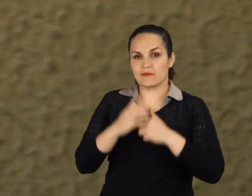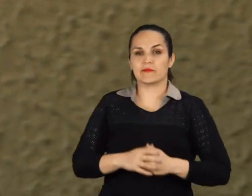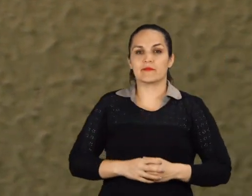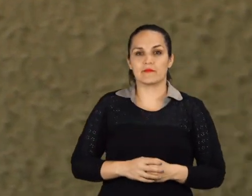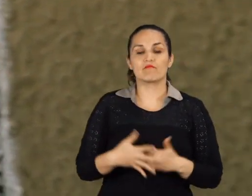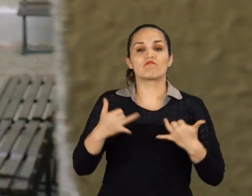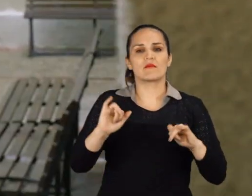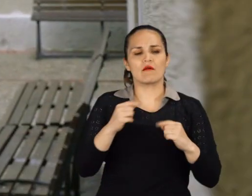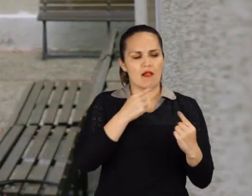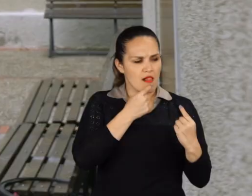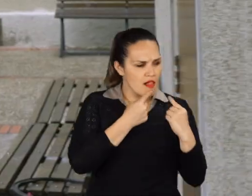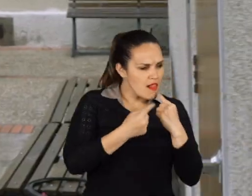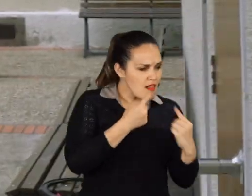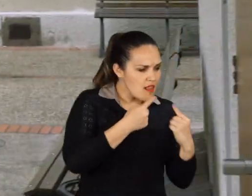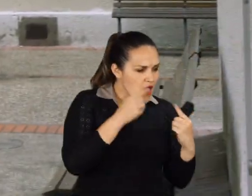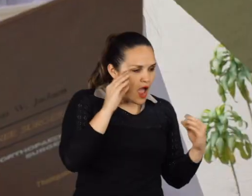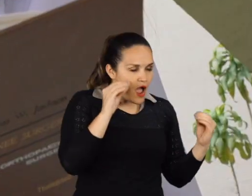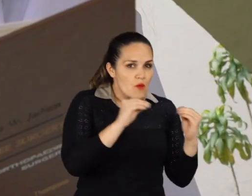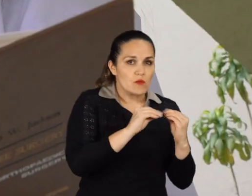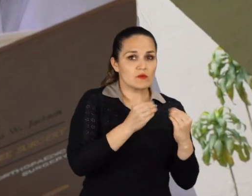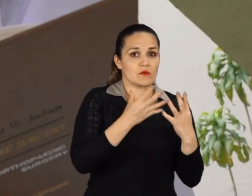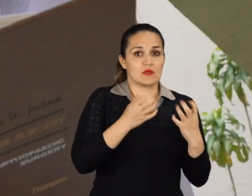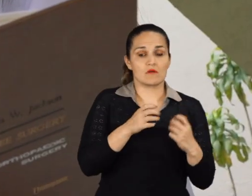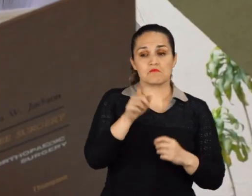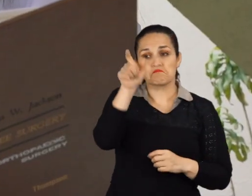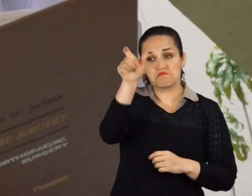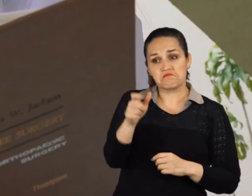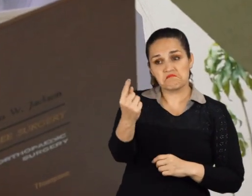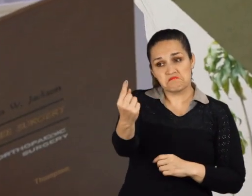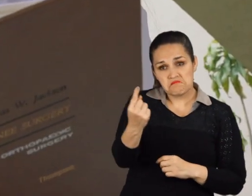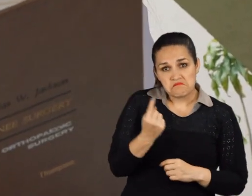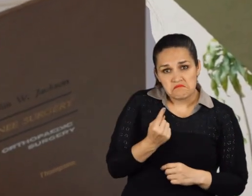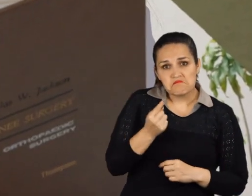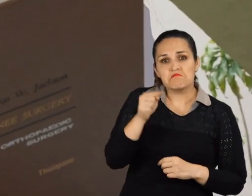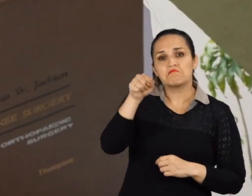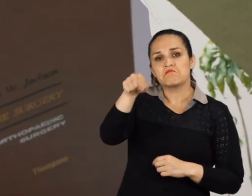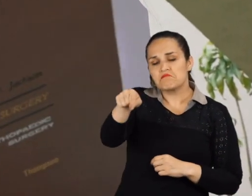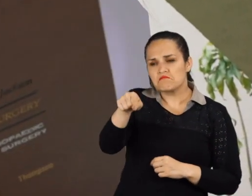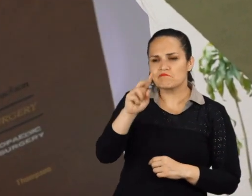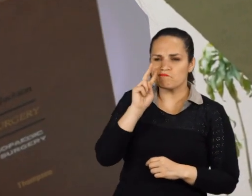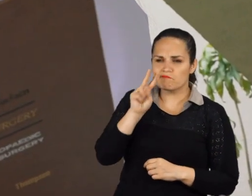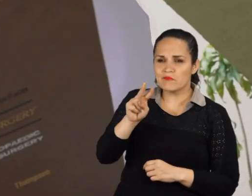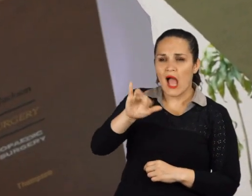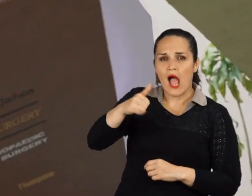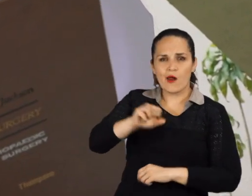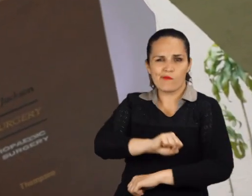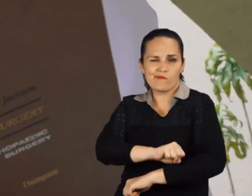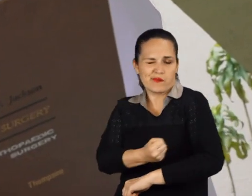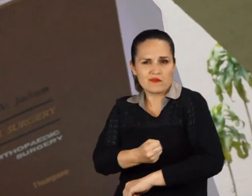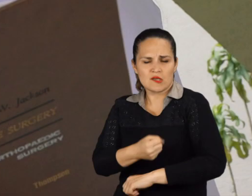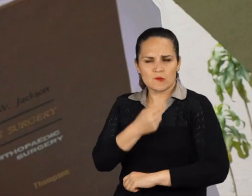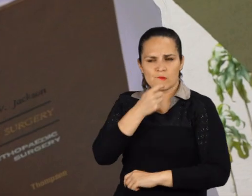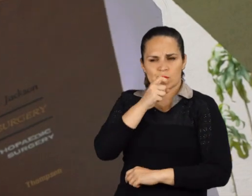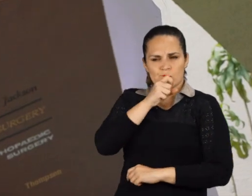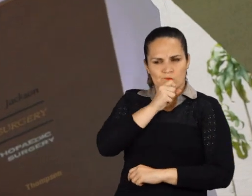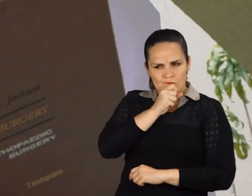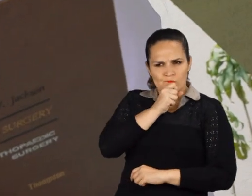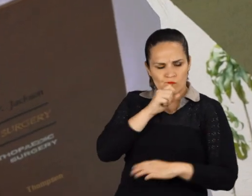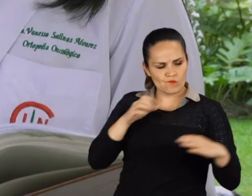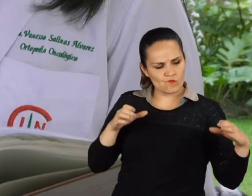es encontrar un consenso, ¿sí? Que si nosotros tenemos un paciente que ingresa a GAICA por una fractura